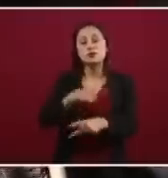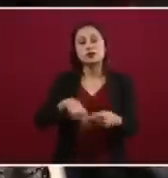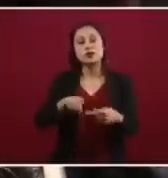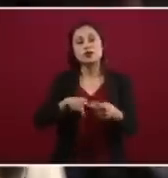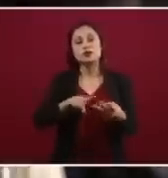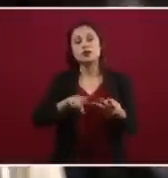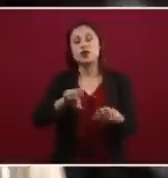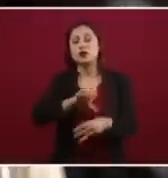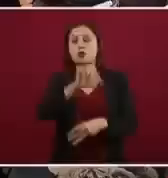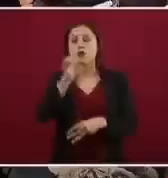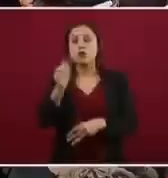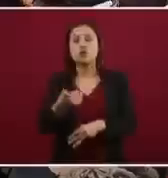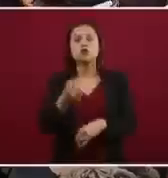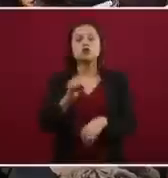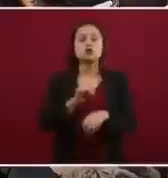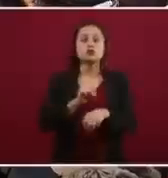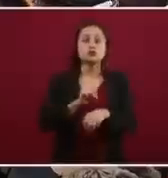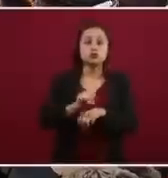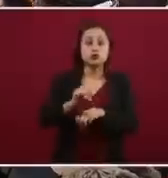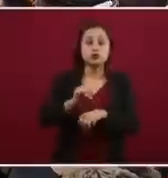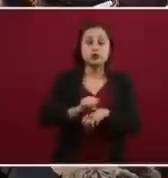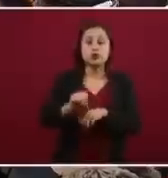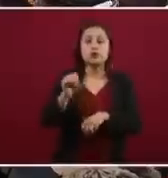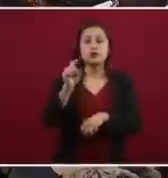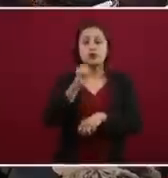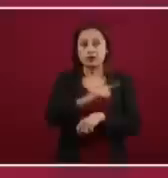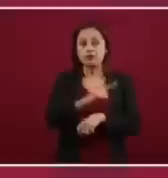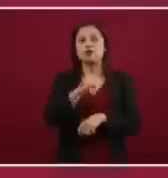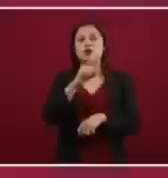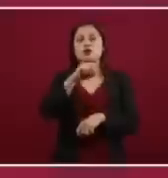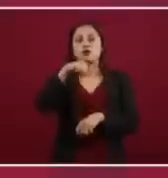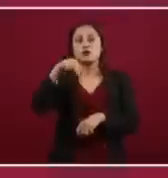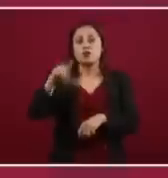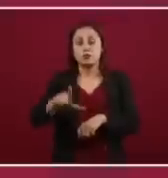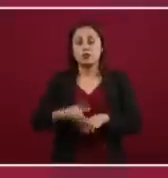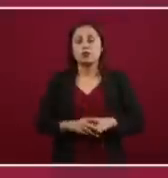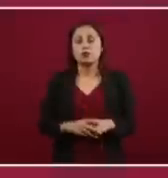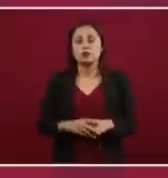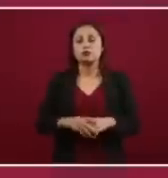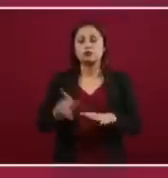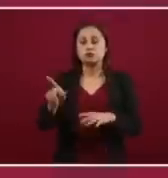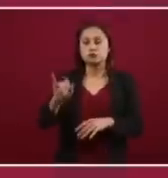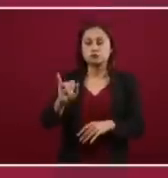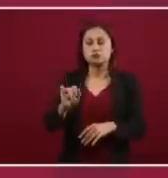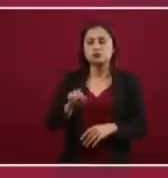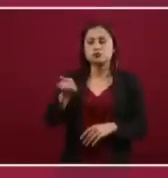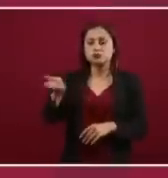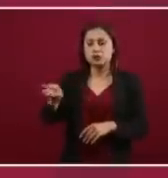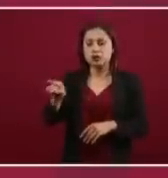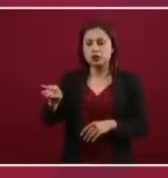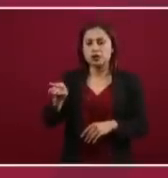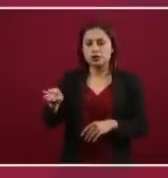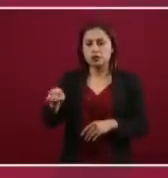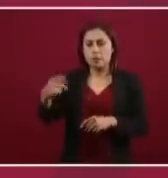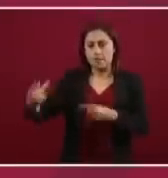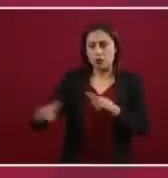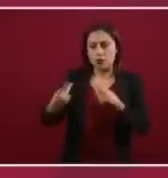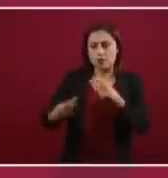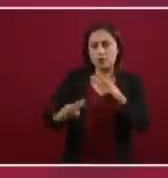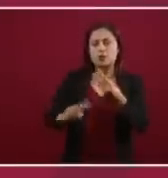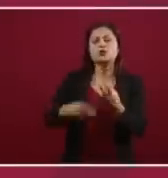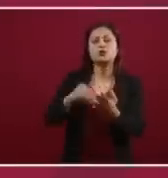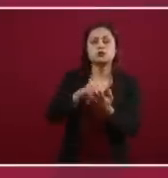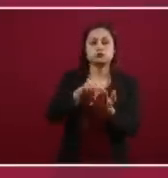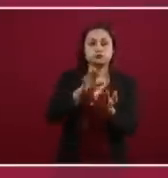León. Gracias. Sí, complementamos la información, lo que estás solicitando.